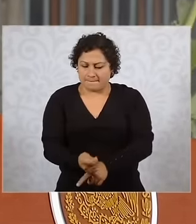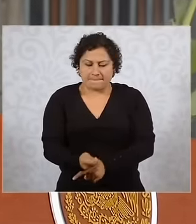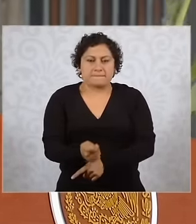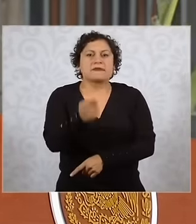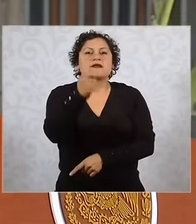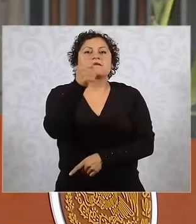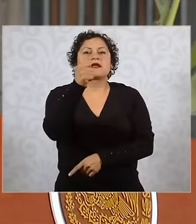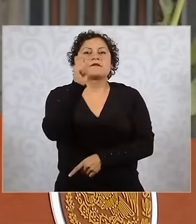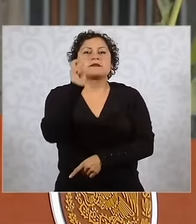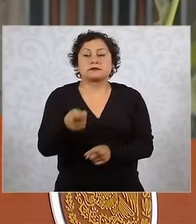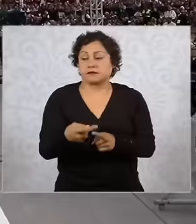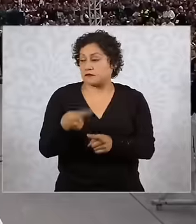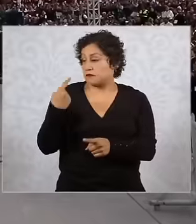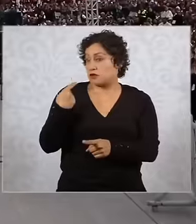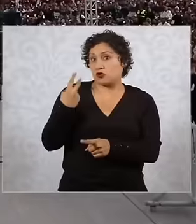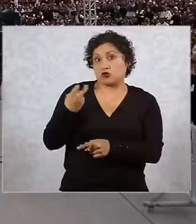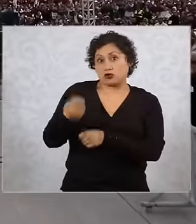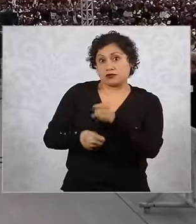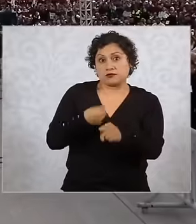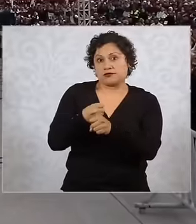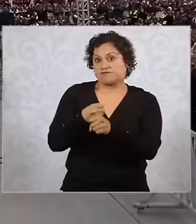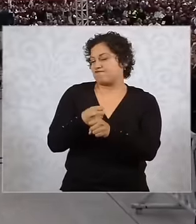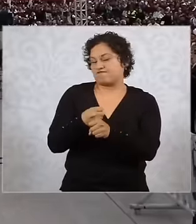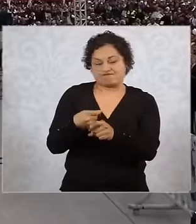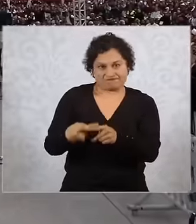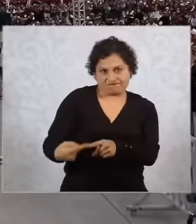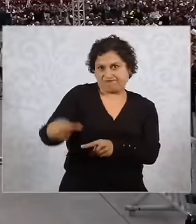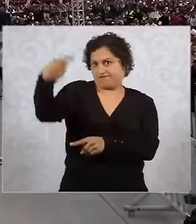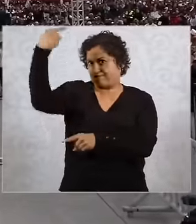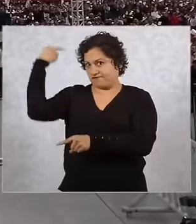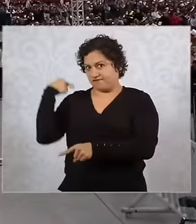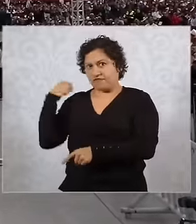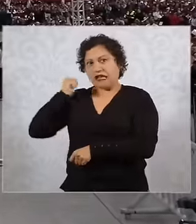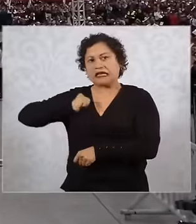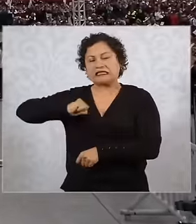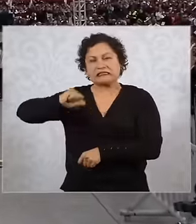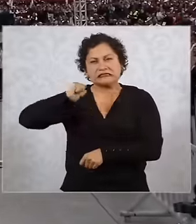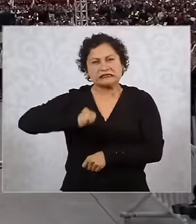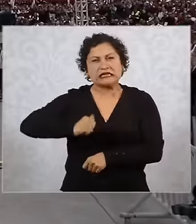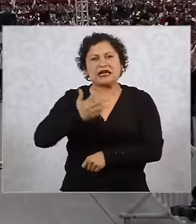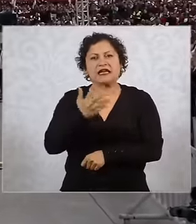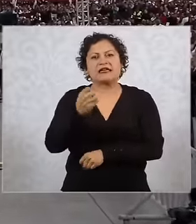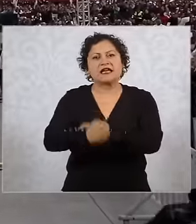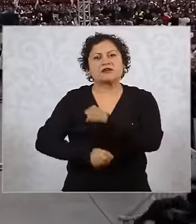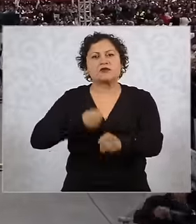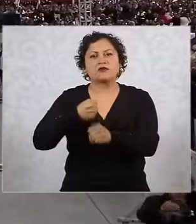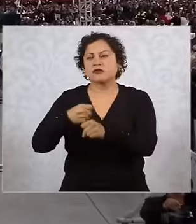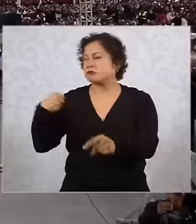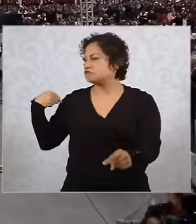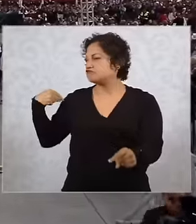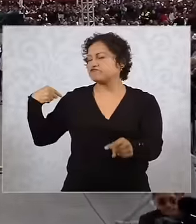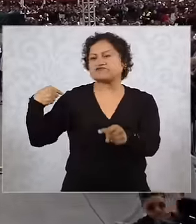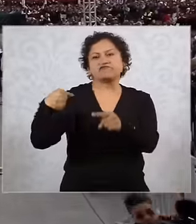en 503 años, no había habido una mujer presidenta de México.